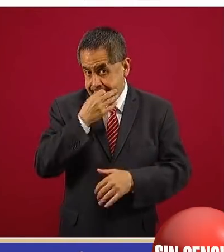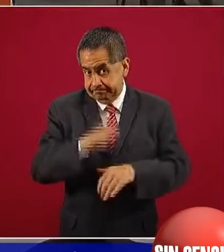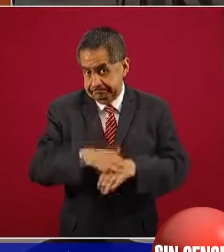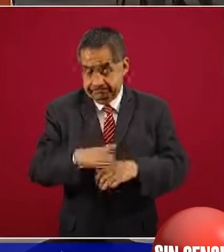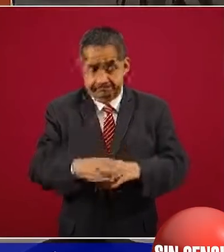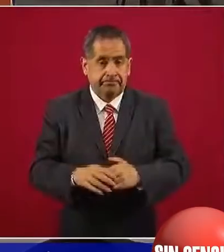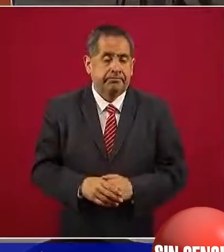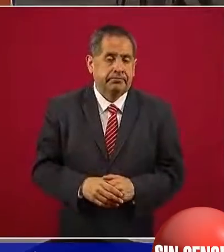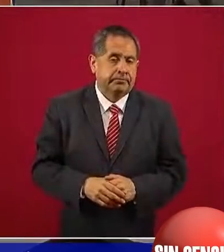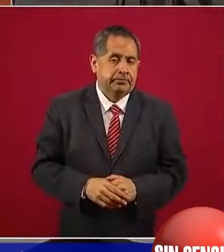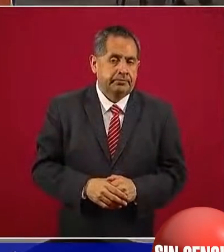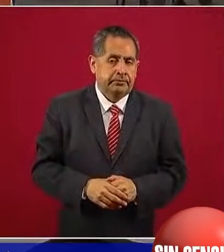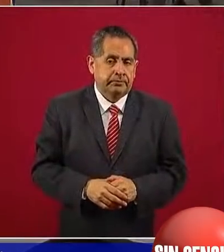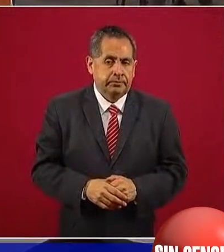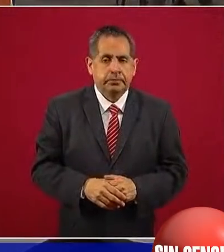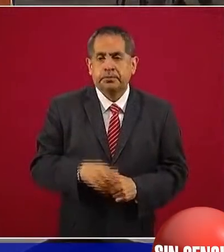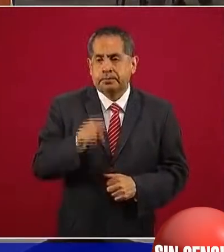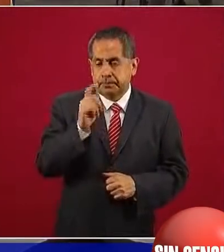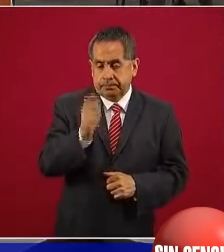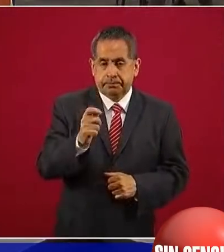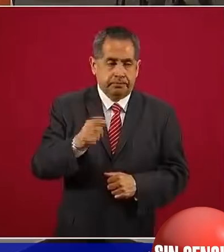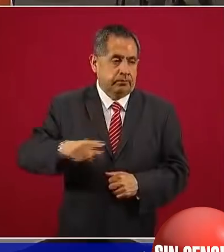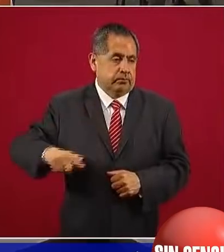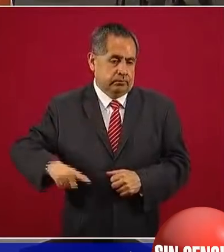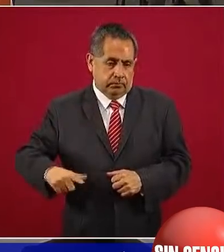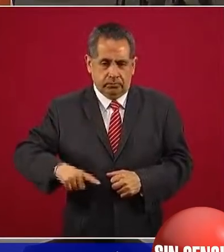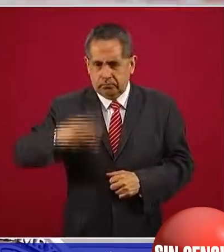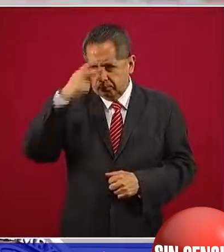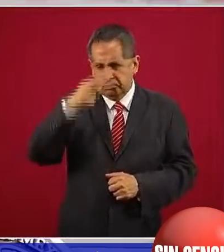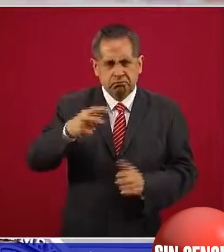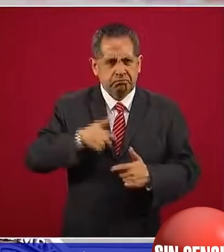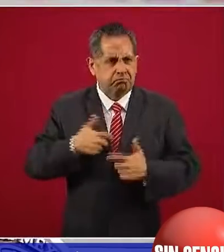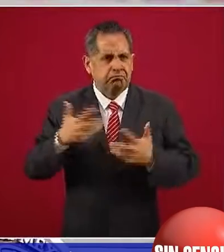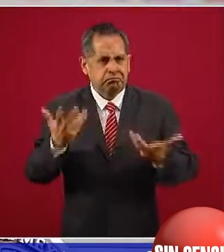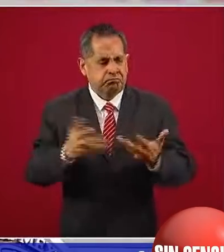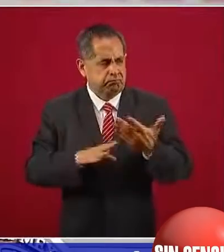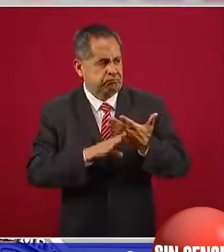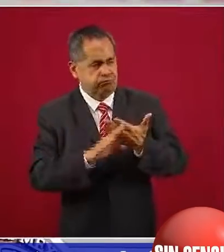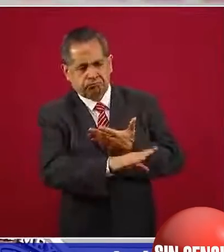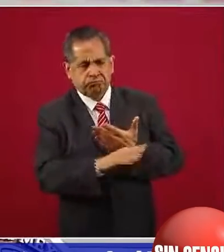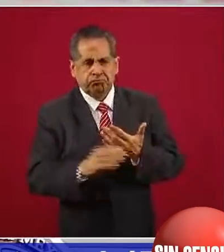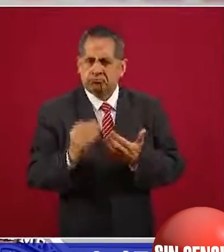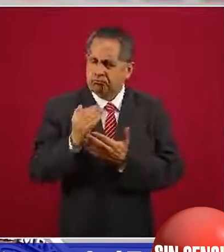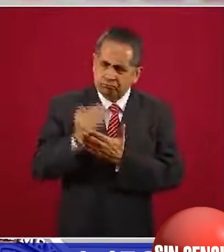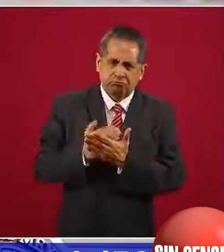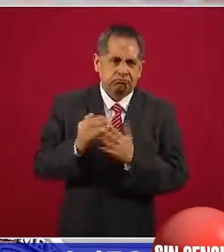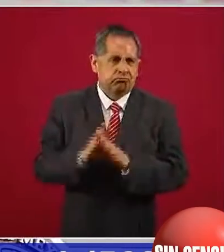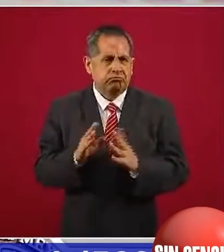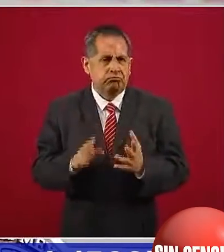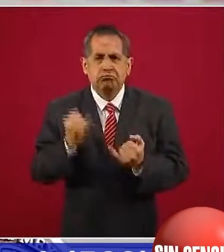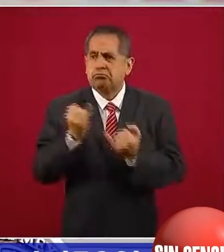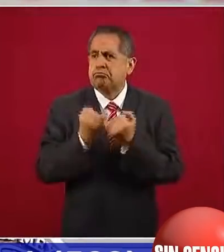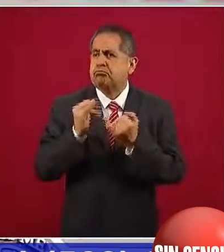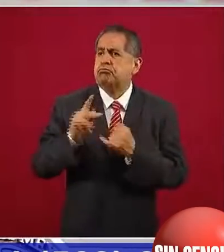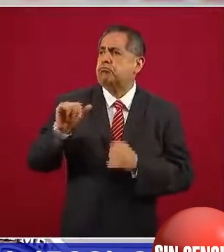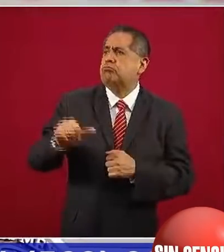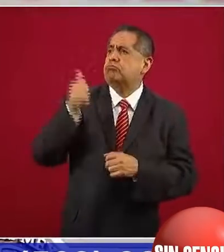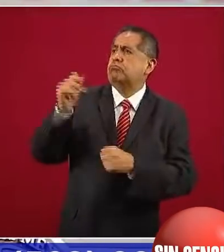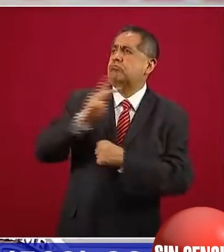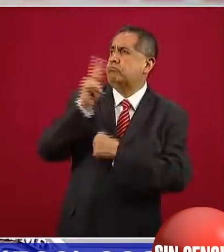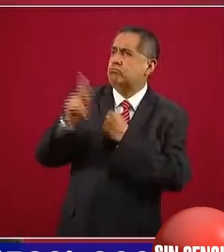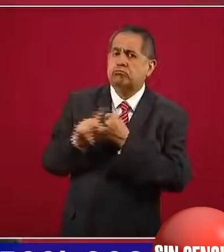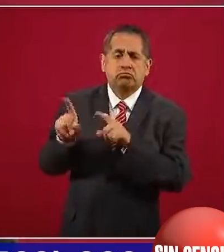Ahora, ¿qué estamos haciendo en el Gobierno de México para enfrentar esto? Justamente, y conociendo que otros gobiernos recientes